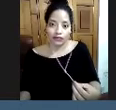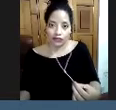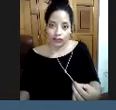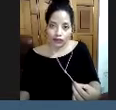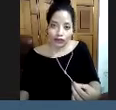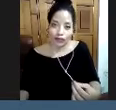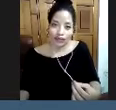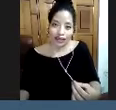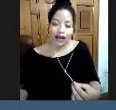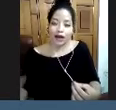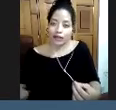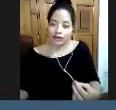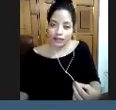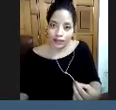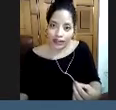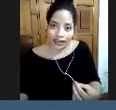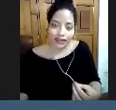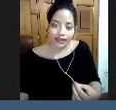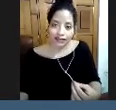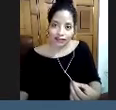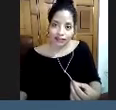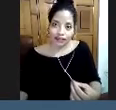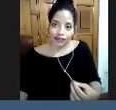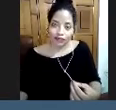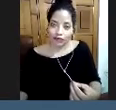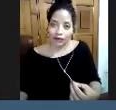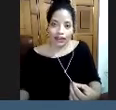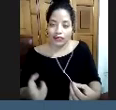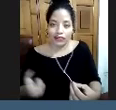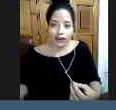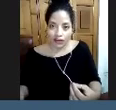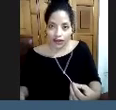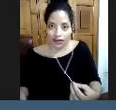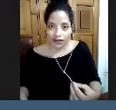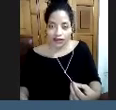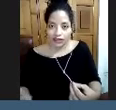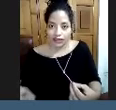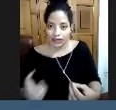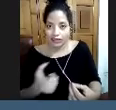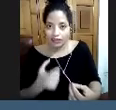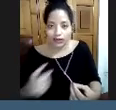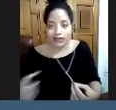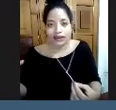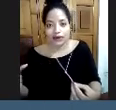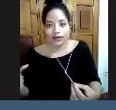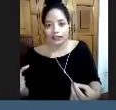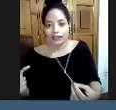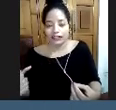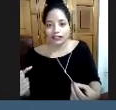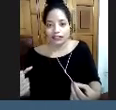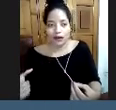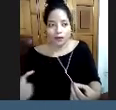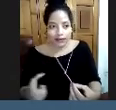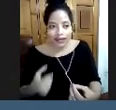una situación económica bastante precaria que está afectando a nuestro país, no de ahora, durante la cuarentena,